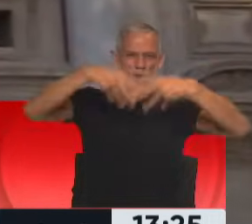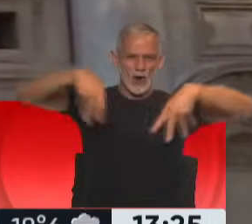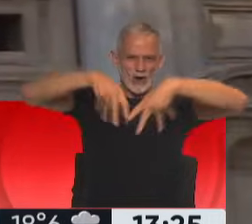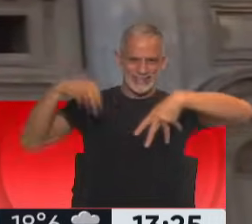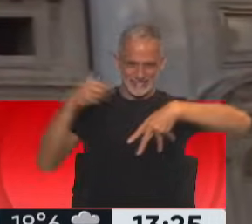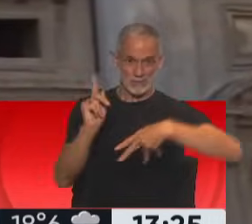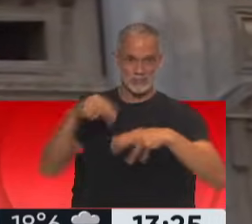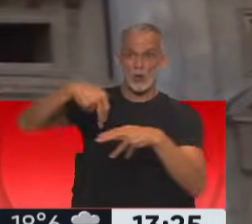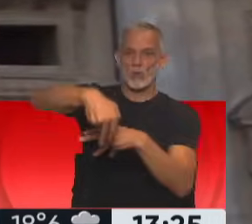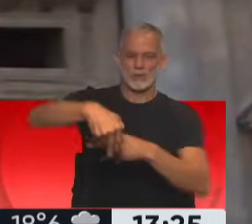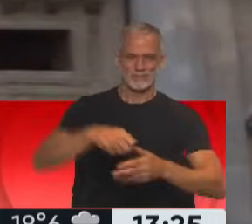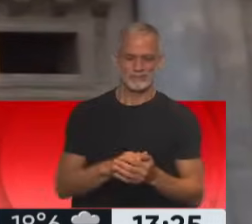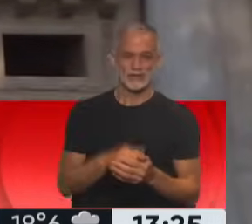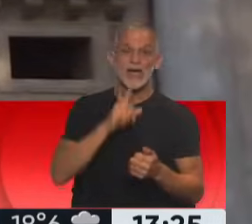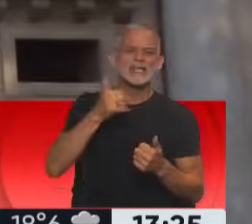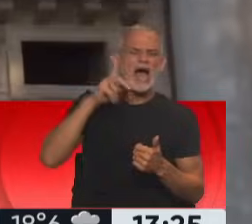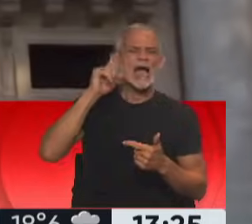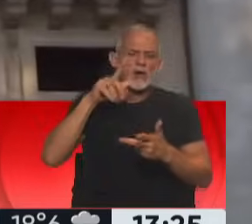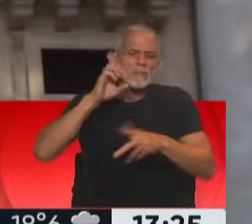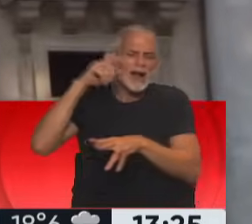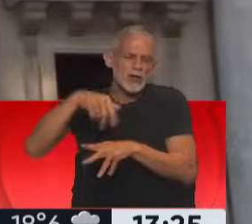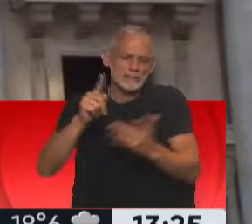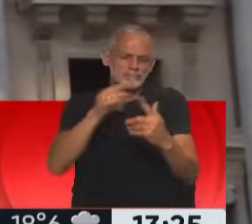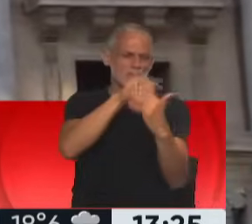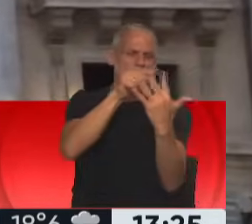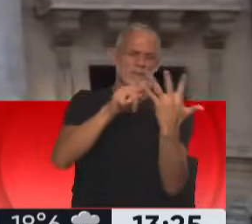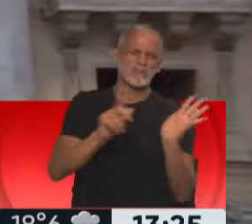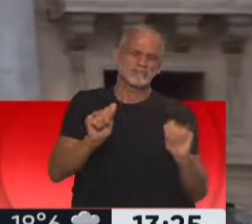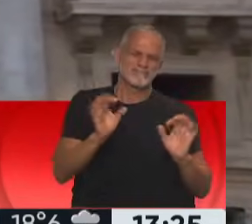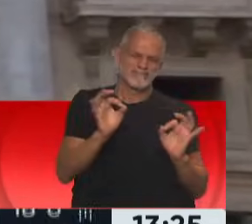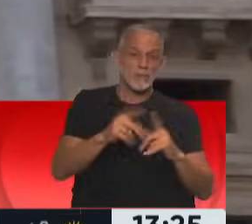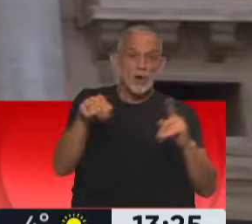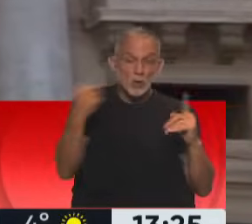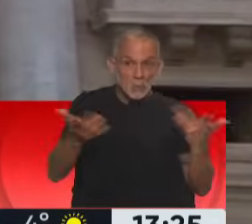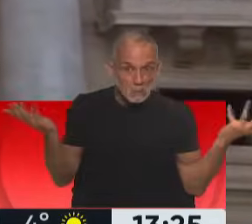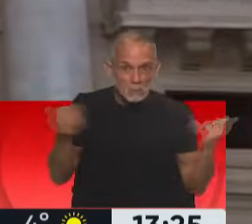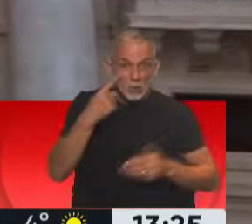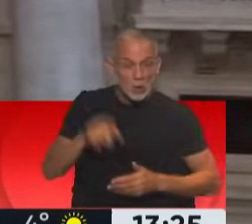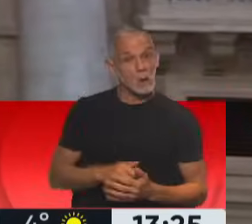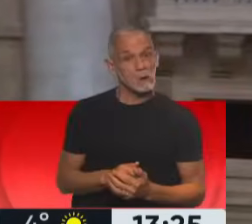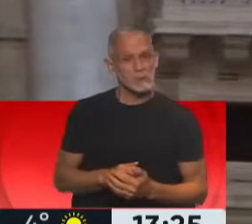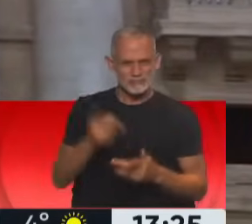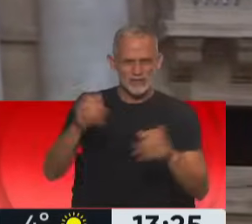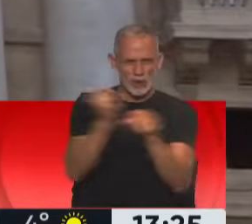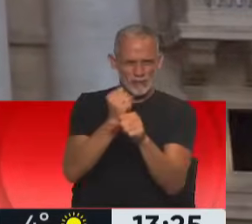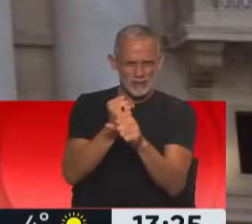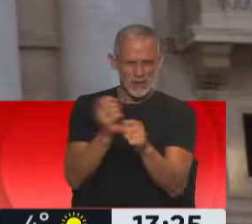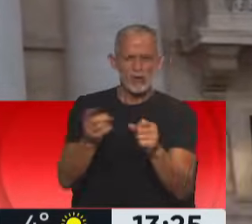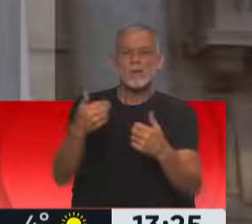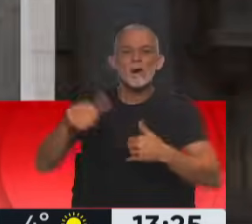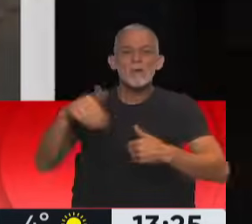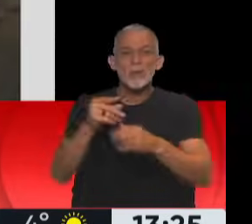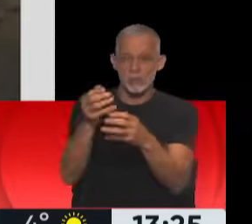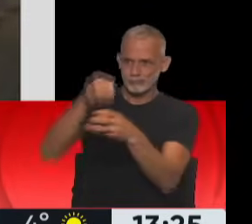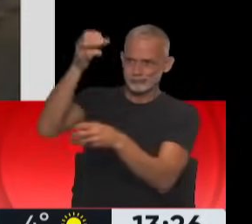y dicen Tagle o dicen Parolin, bueno, era lo esperable. Exactamente. Miren, la confirmación no solo se ha dado a través